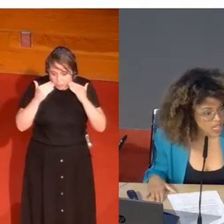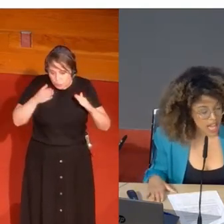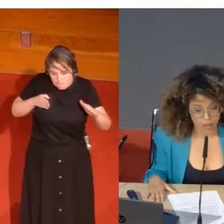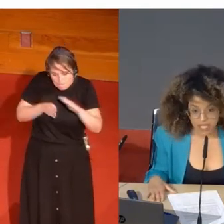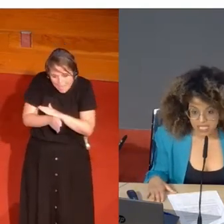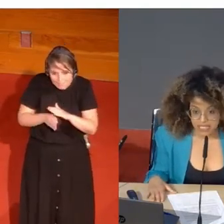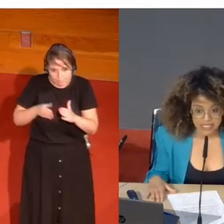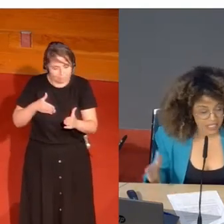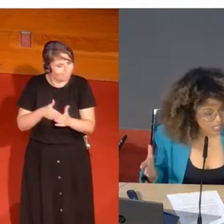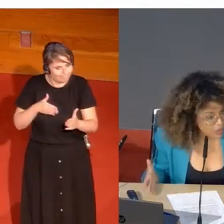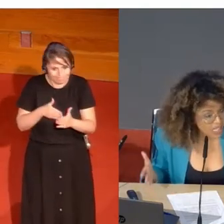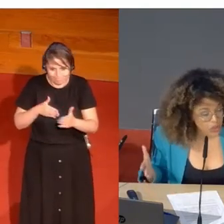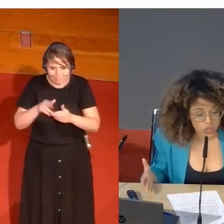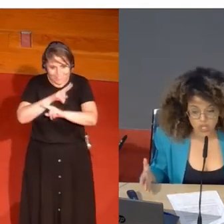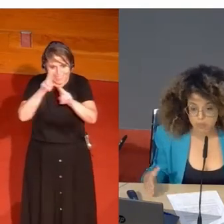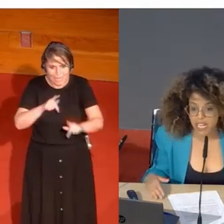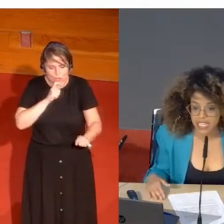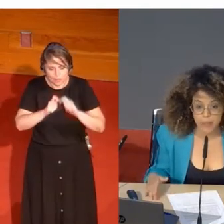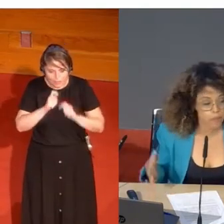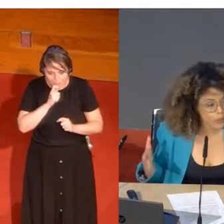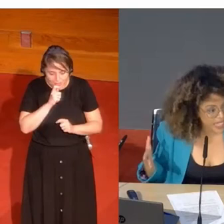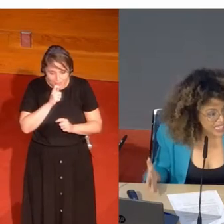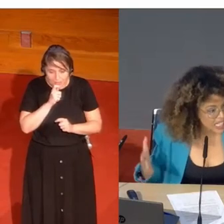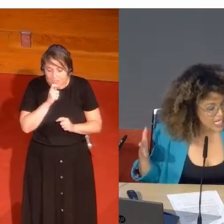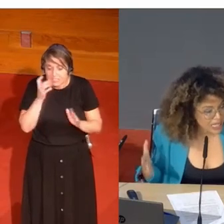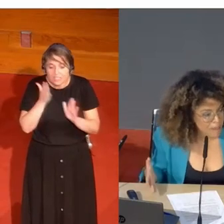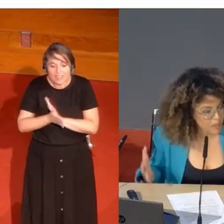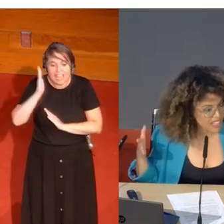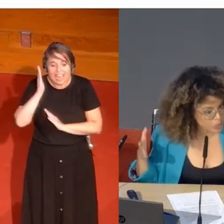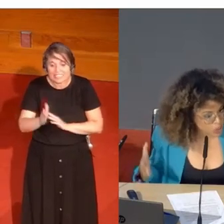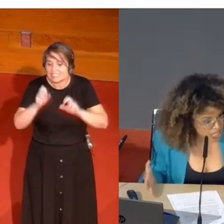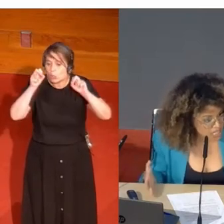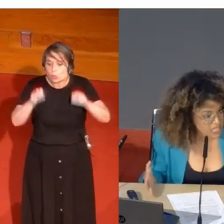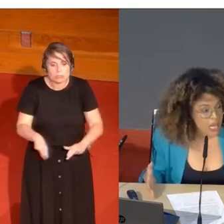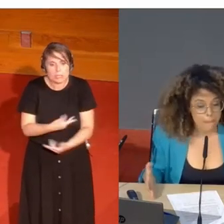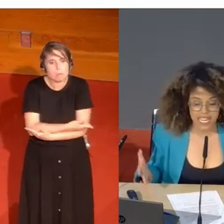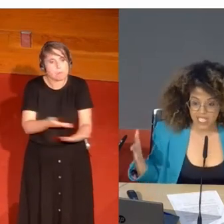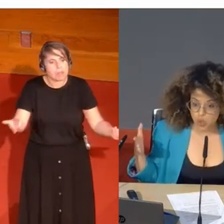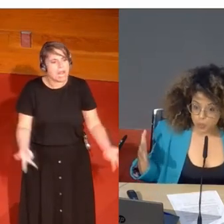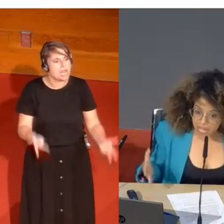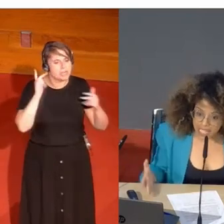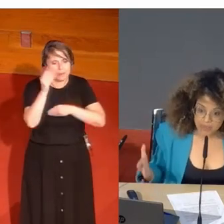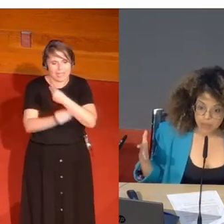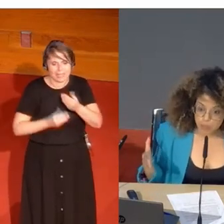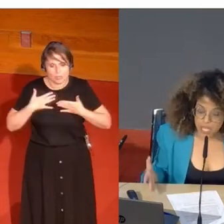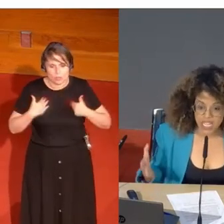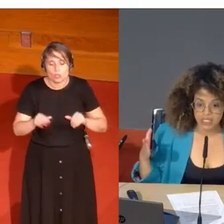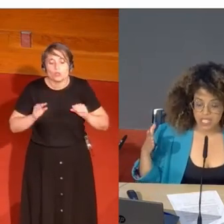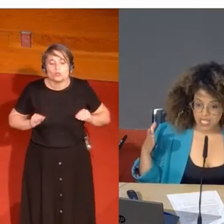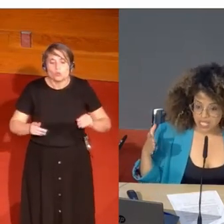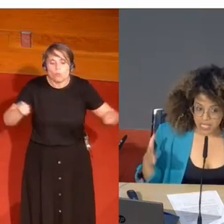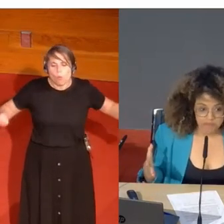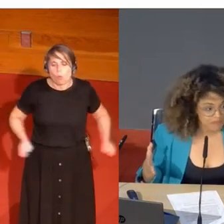acceso a la prensa internacional y todo esto es para que la impunidad campe a sus anchas para que su propaganda